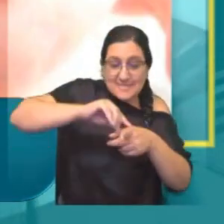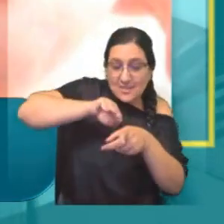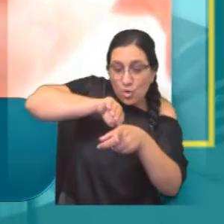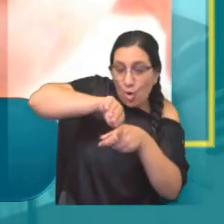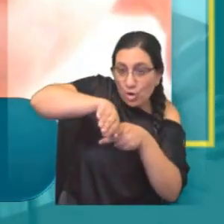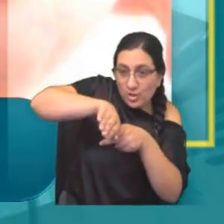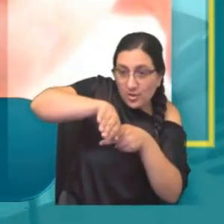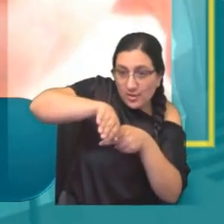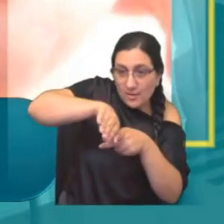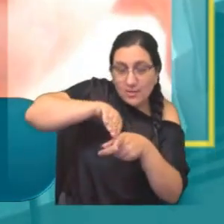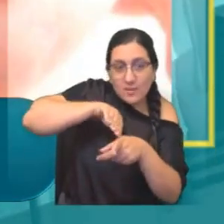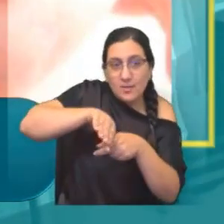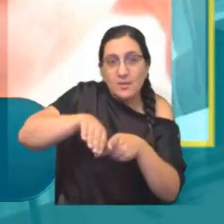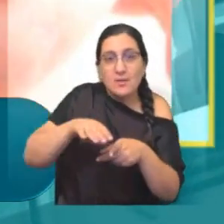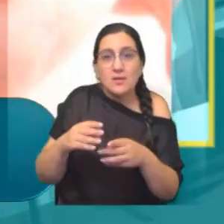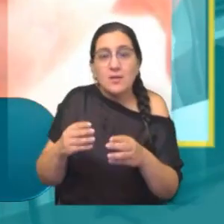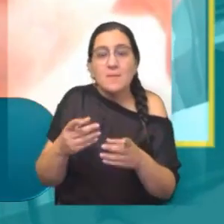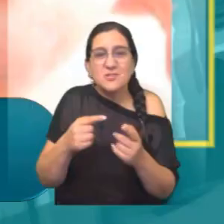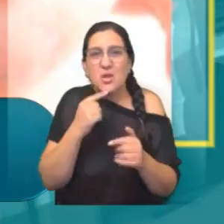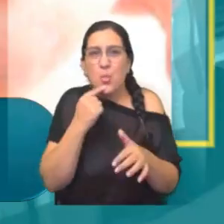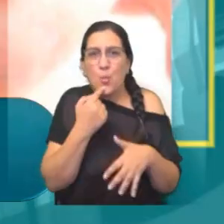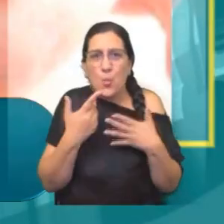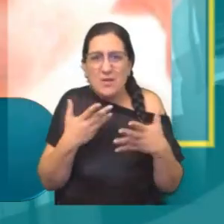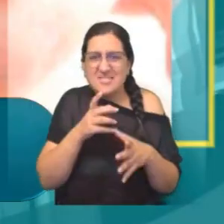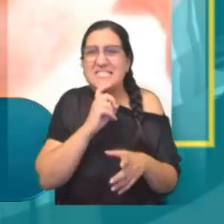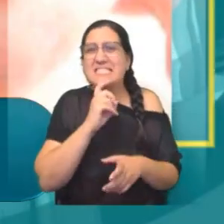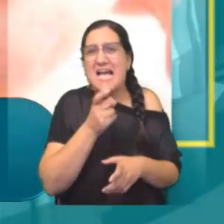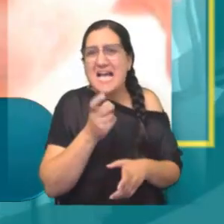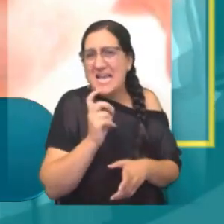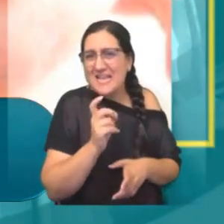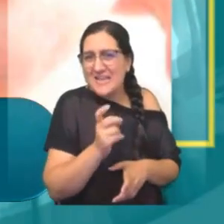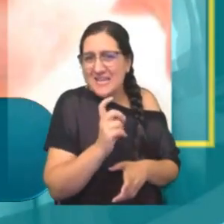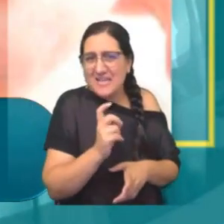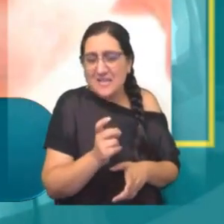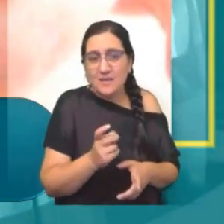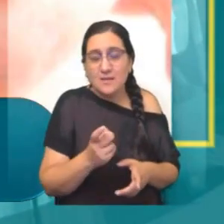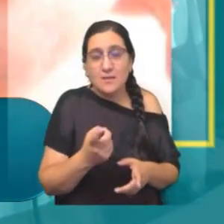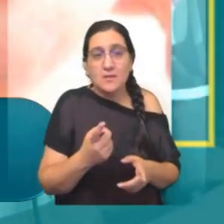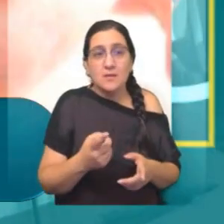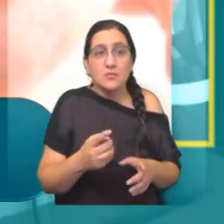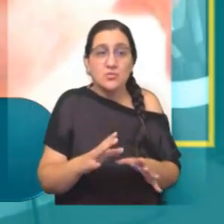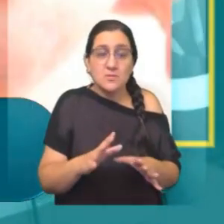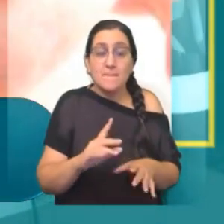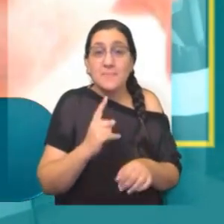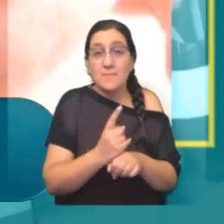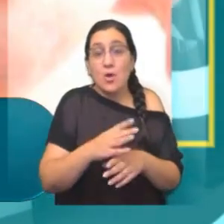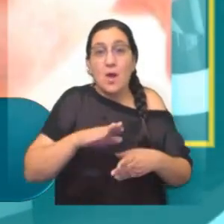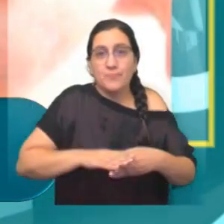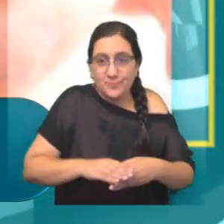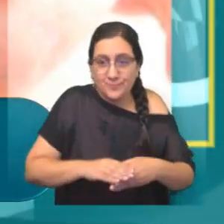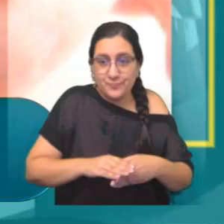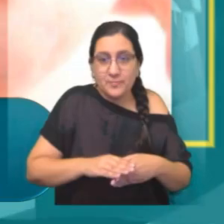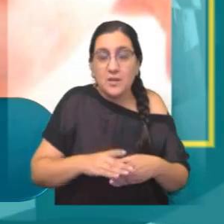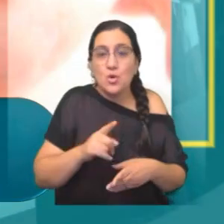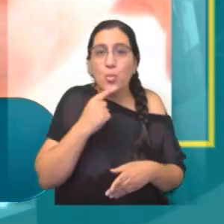general, que son más superficiales, pero ante la duda y ante sangrado, obviamente, evitar el sangrado excesivo como primera medida y no dudar